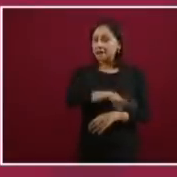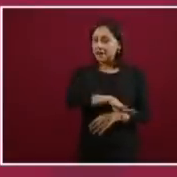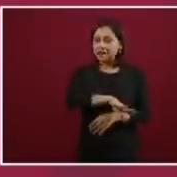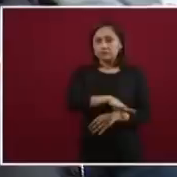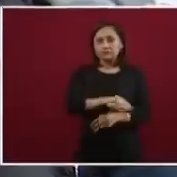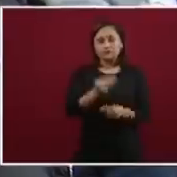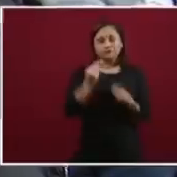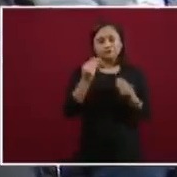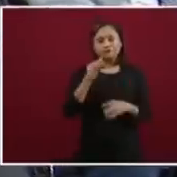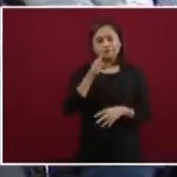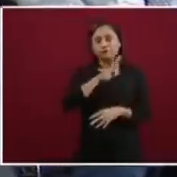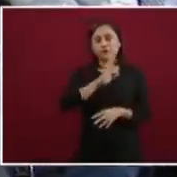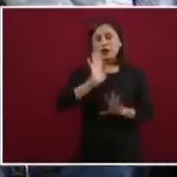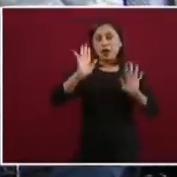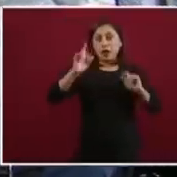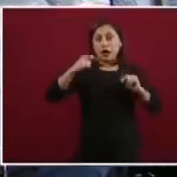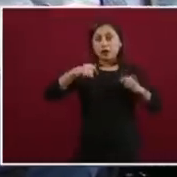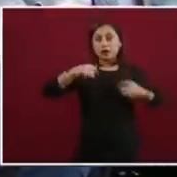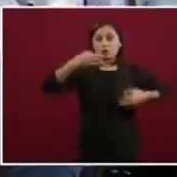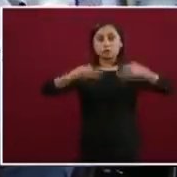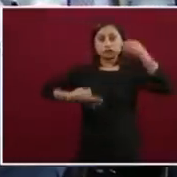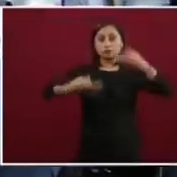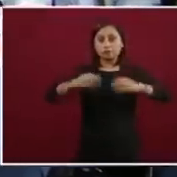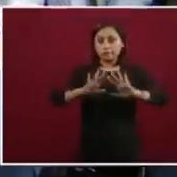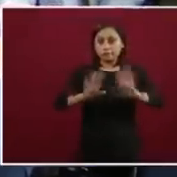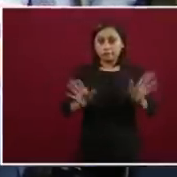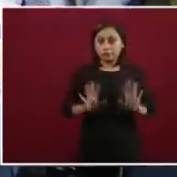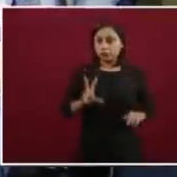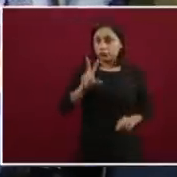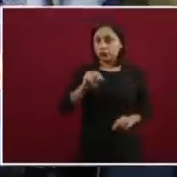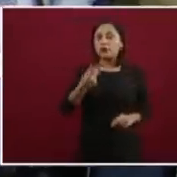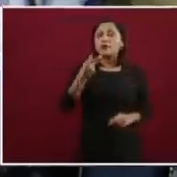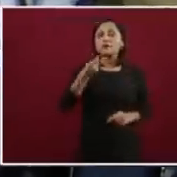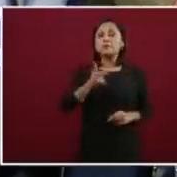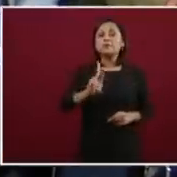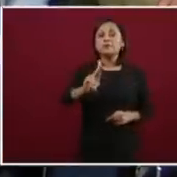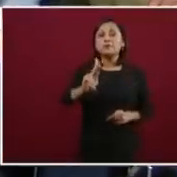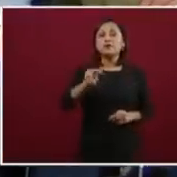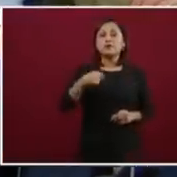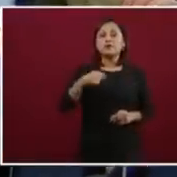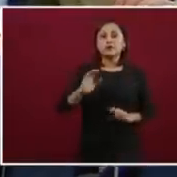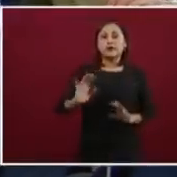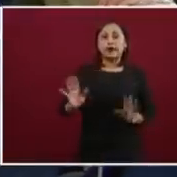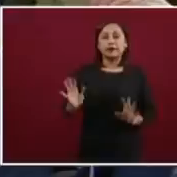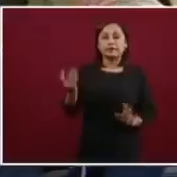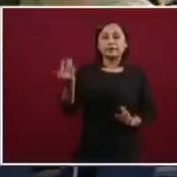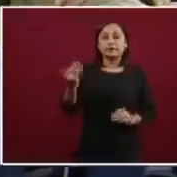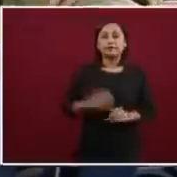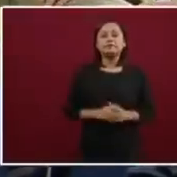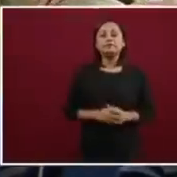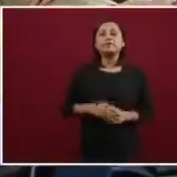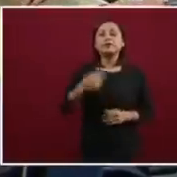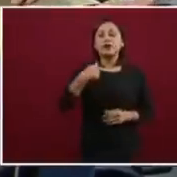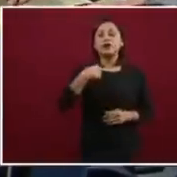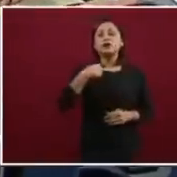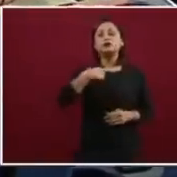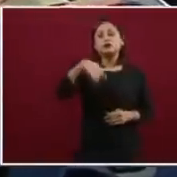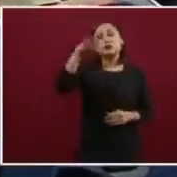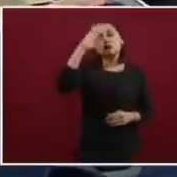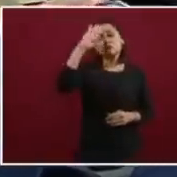no soy pues pero lo que sí considero ya voy lo que sí